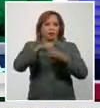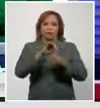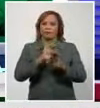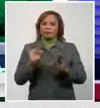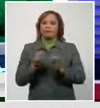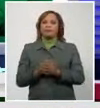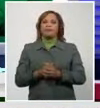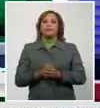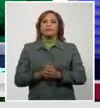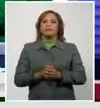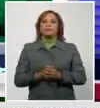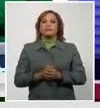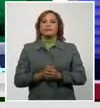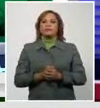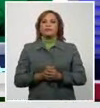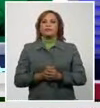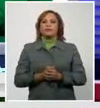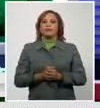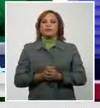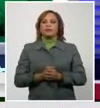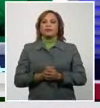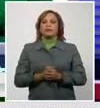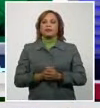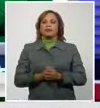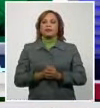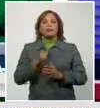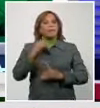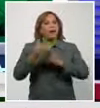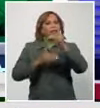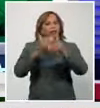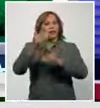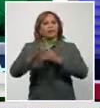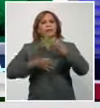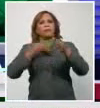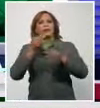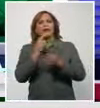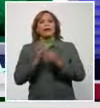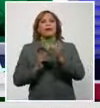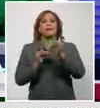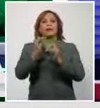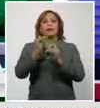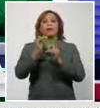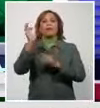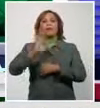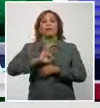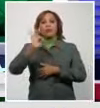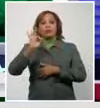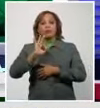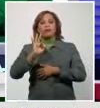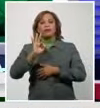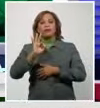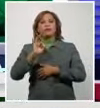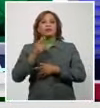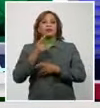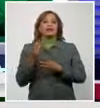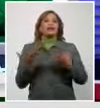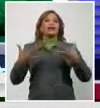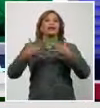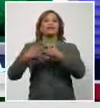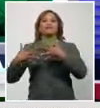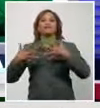a ver más adelante, el mayor porcentaje vinculado a relacionados